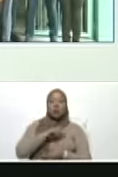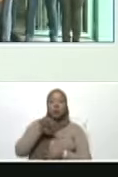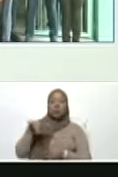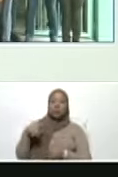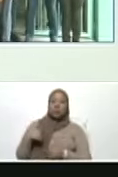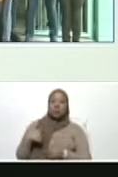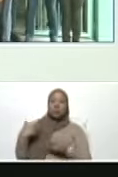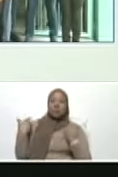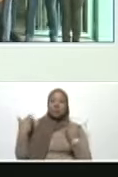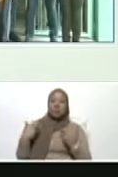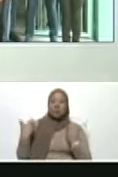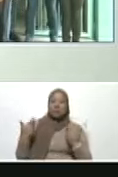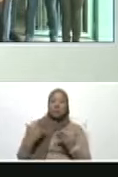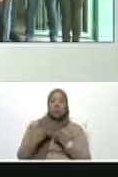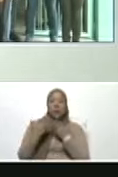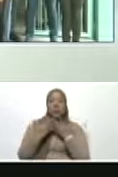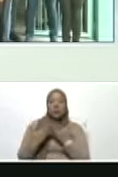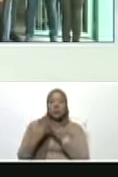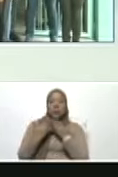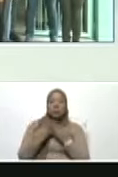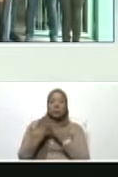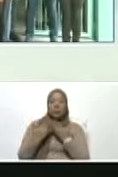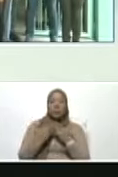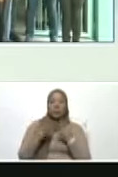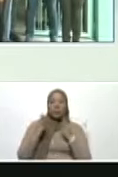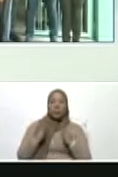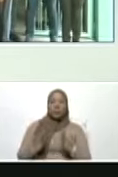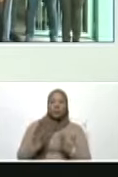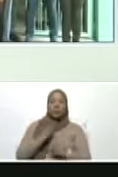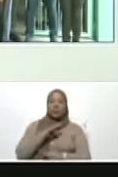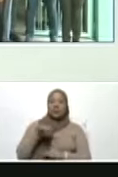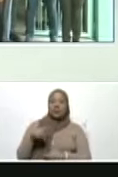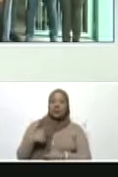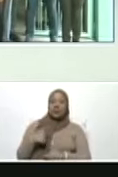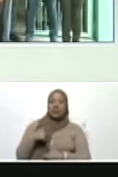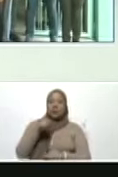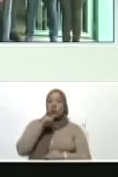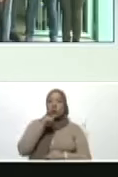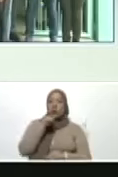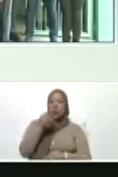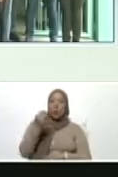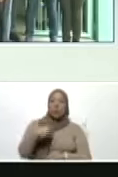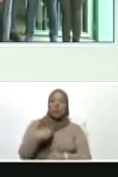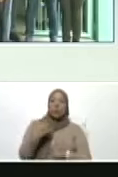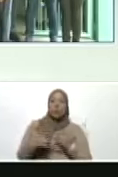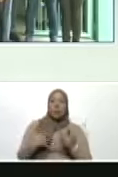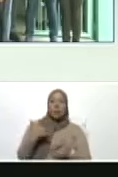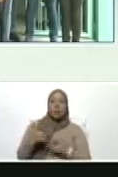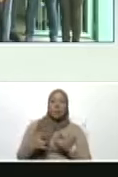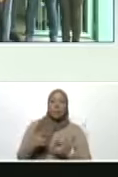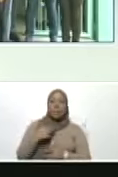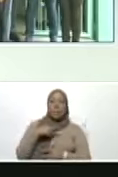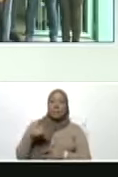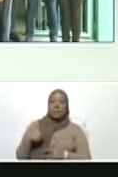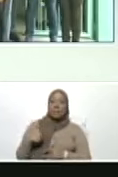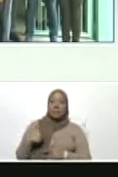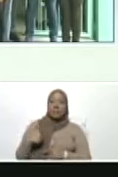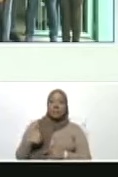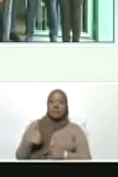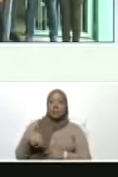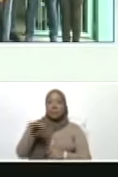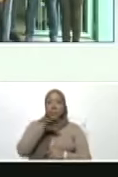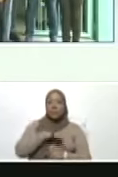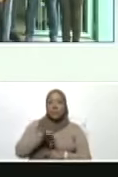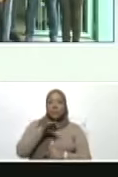Me alegra que los estudiantes en Cagua tengan presente al profesor Carlos Lanz, y